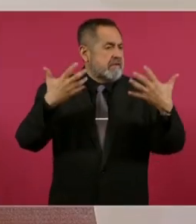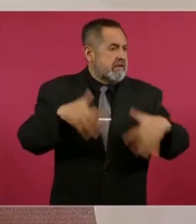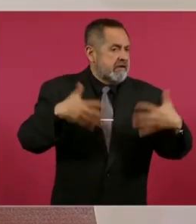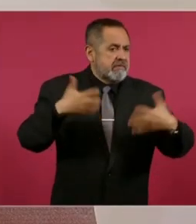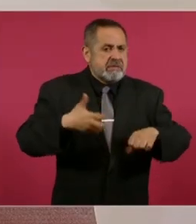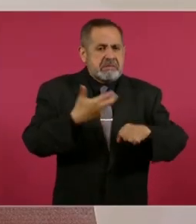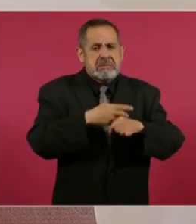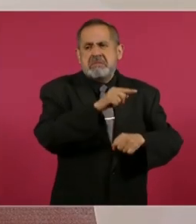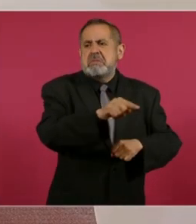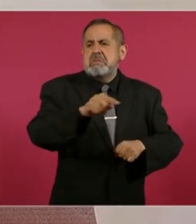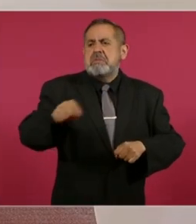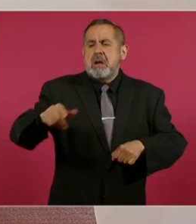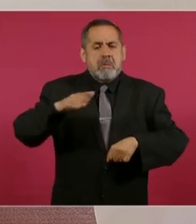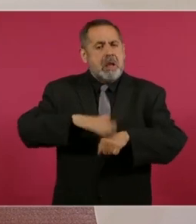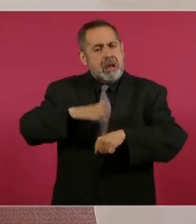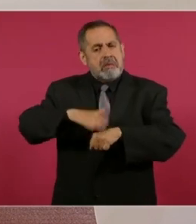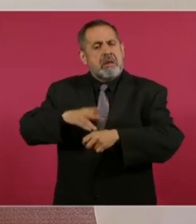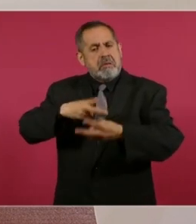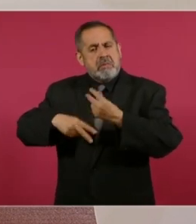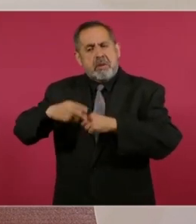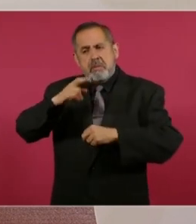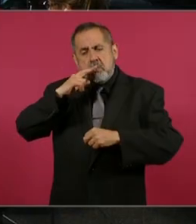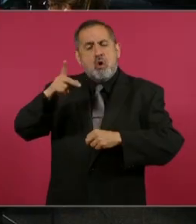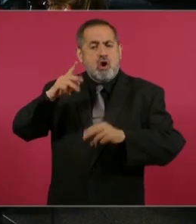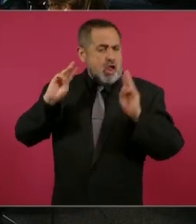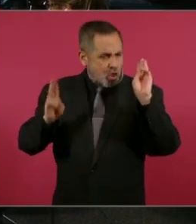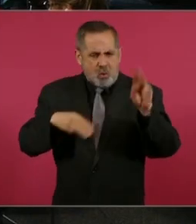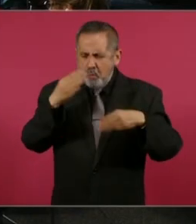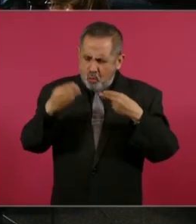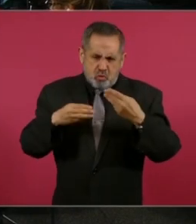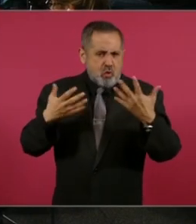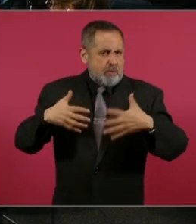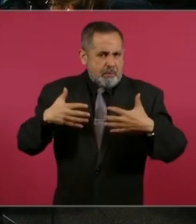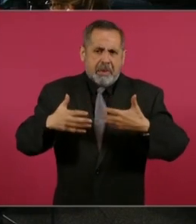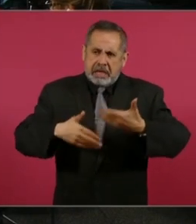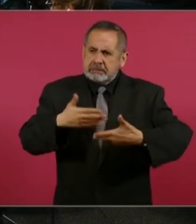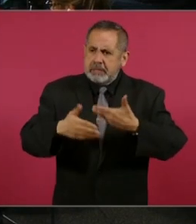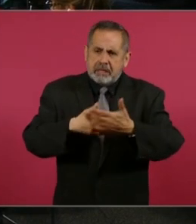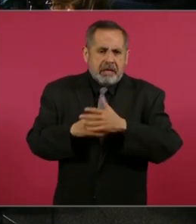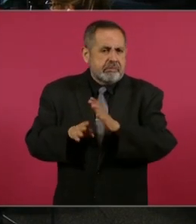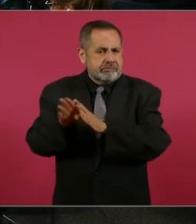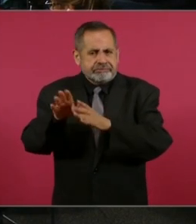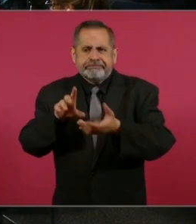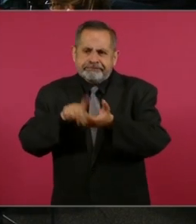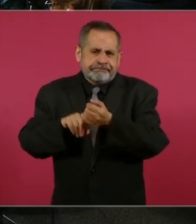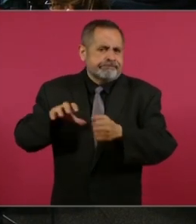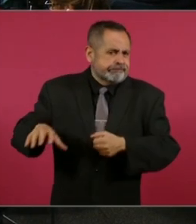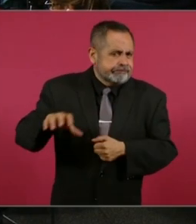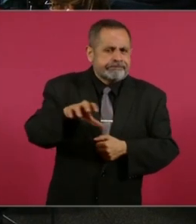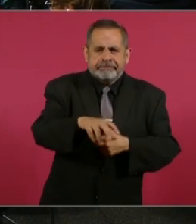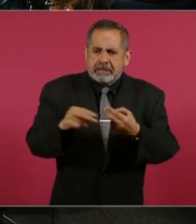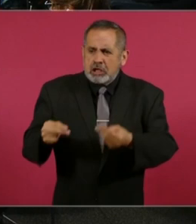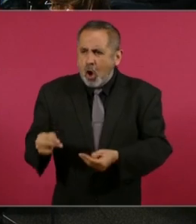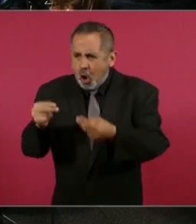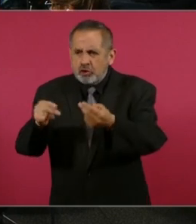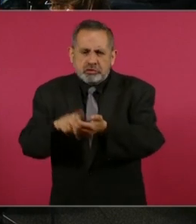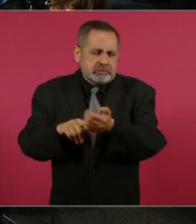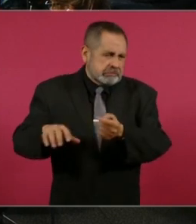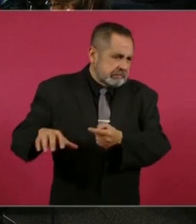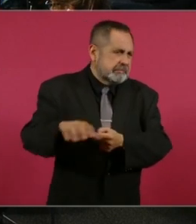industrias sí, en el mundo, porque esto es muy importante. El otro